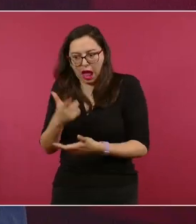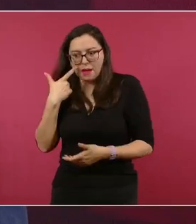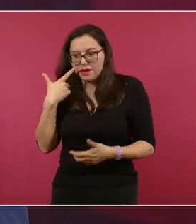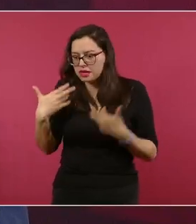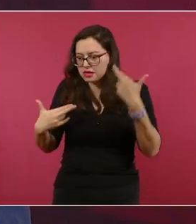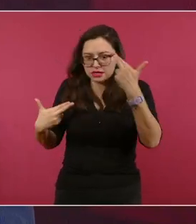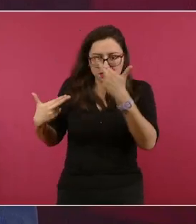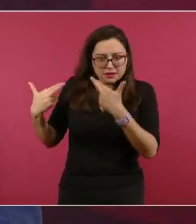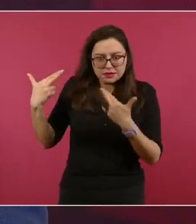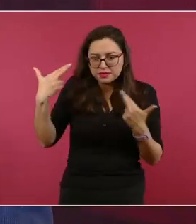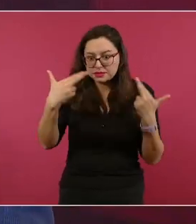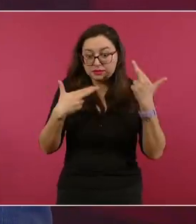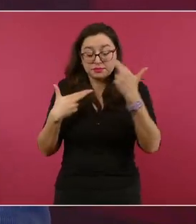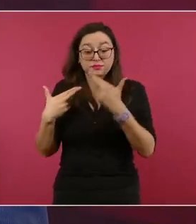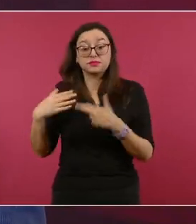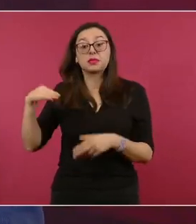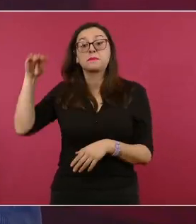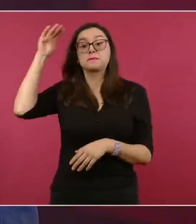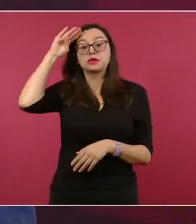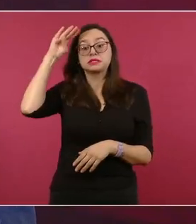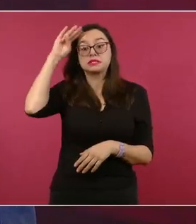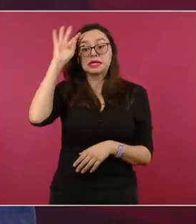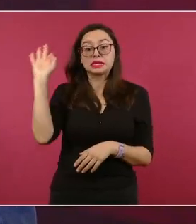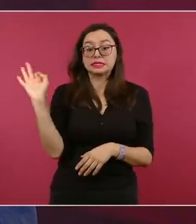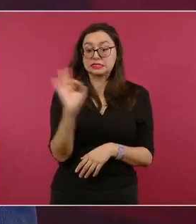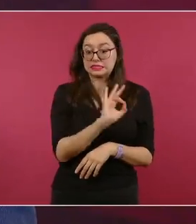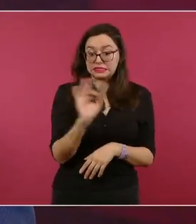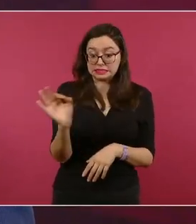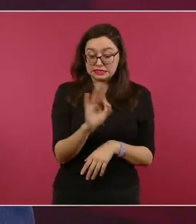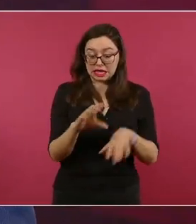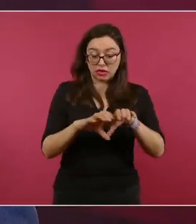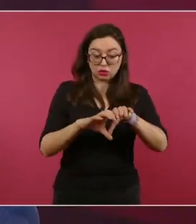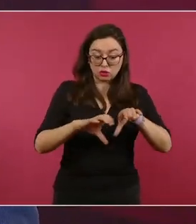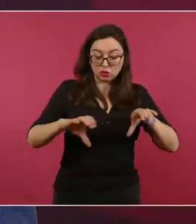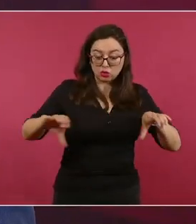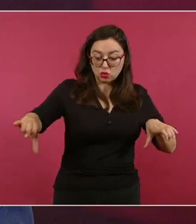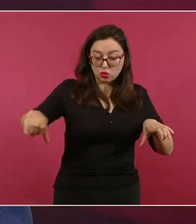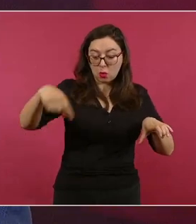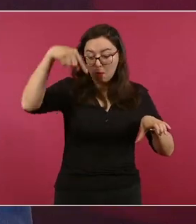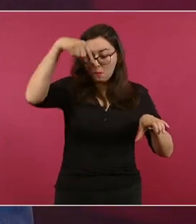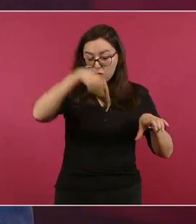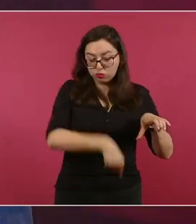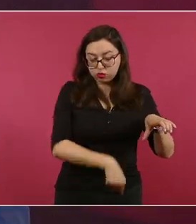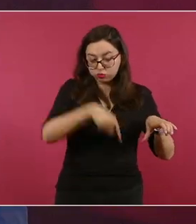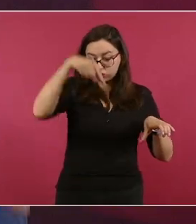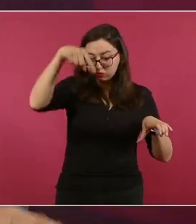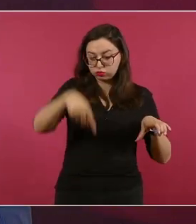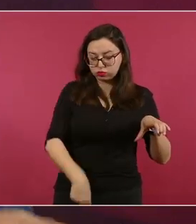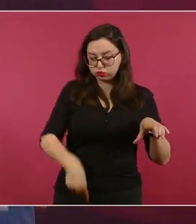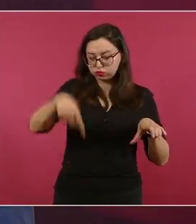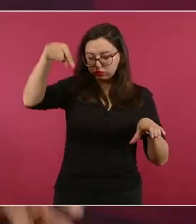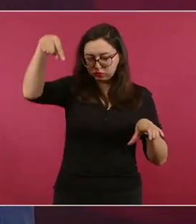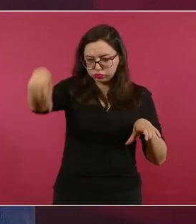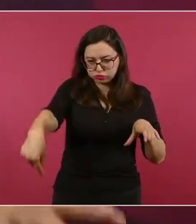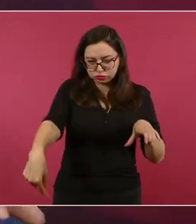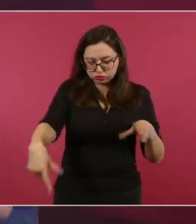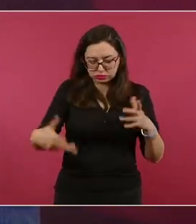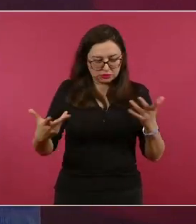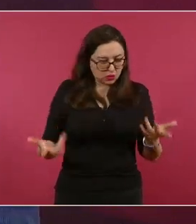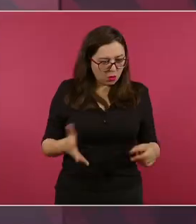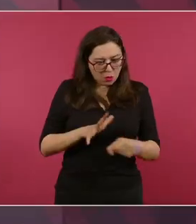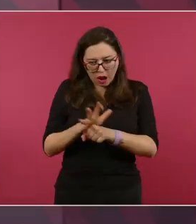Se pensaba que eran varios pozos, se hicieron las muestras, se llegó al